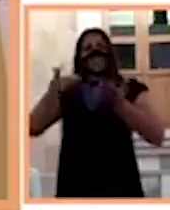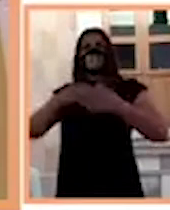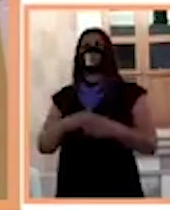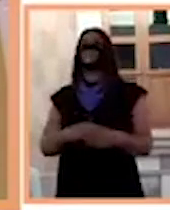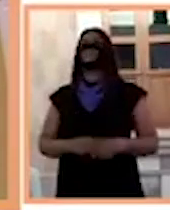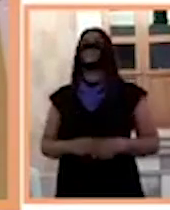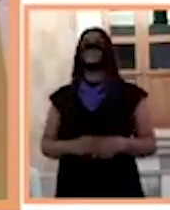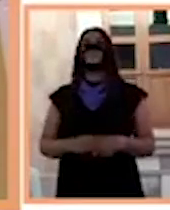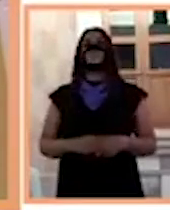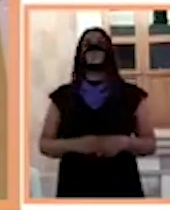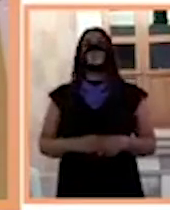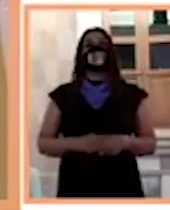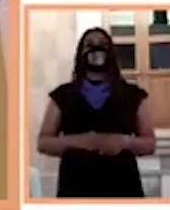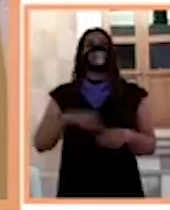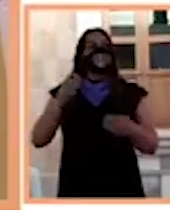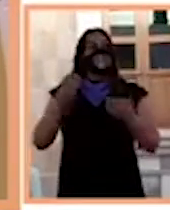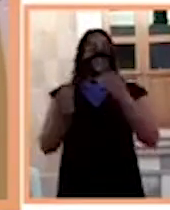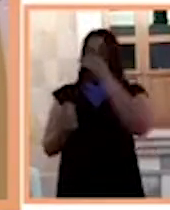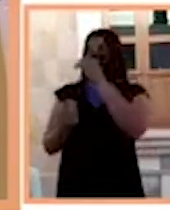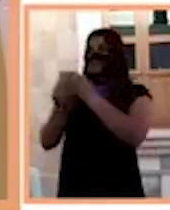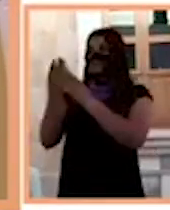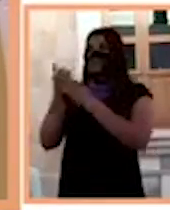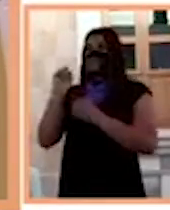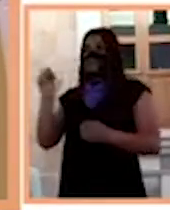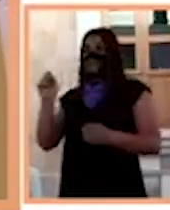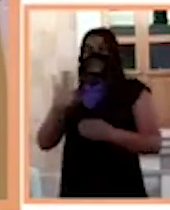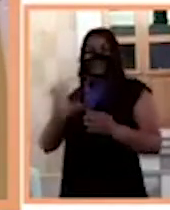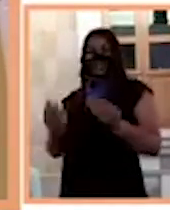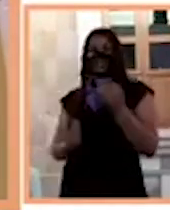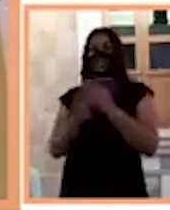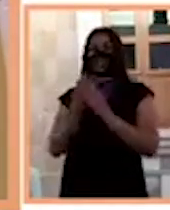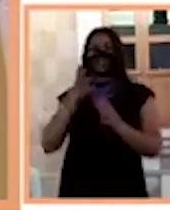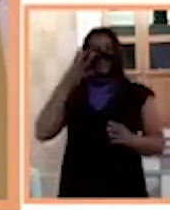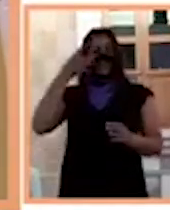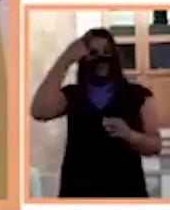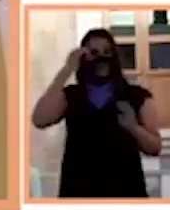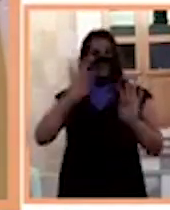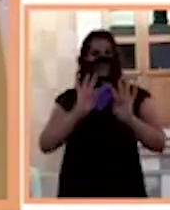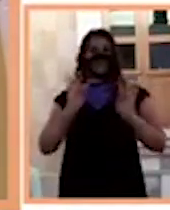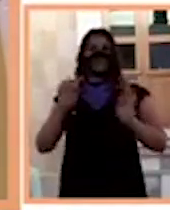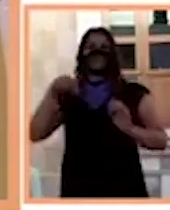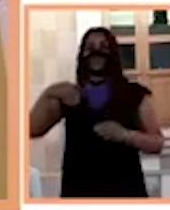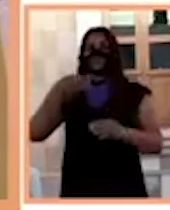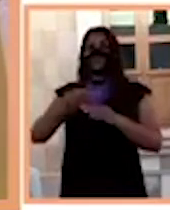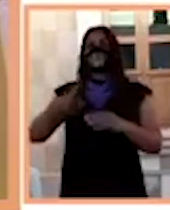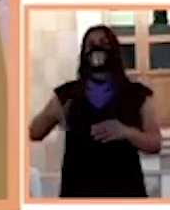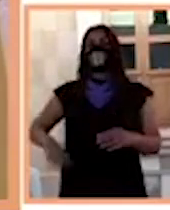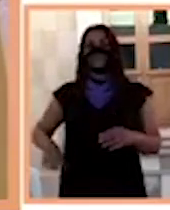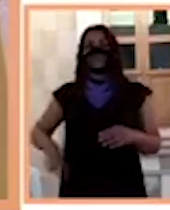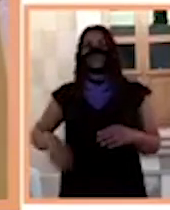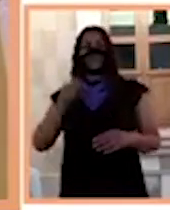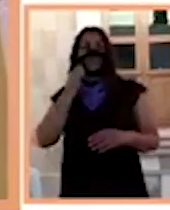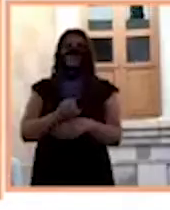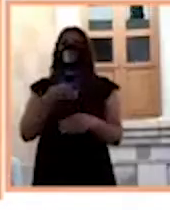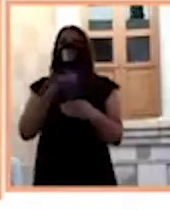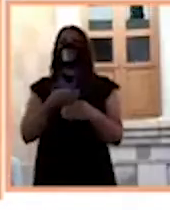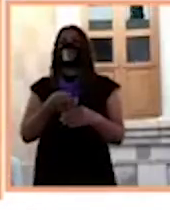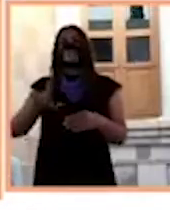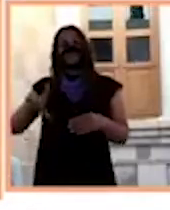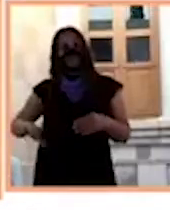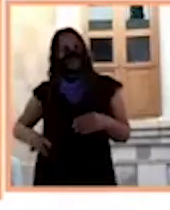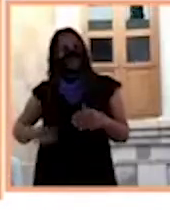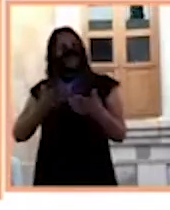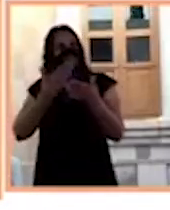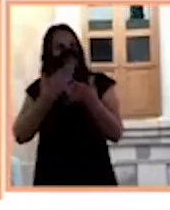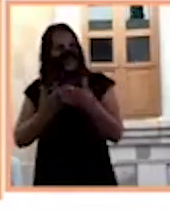nada pero para muchos de nosotros significó la oportunidad de ponernos a trabajar y devolverle la dignidad a este municipio a la